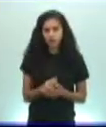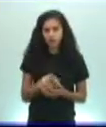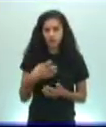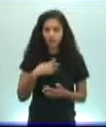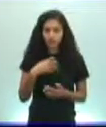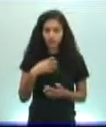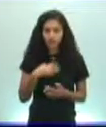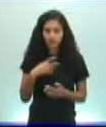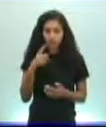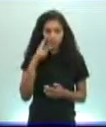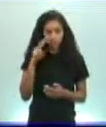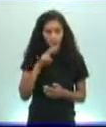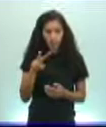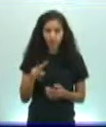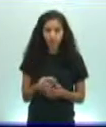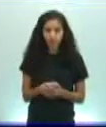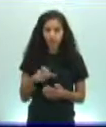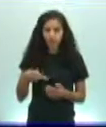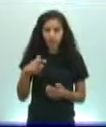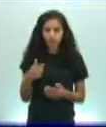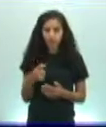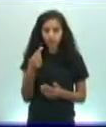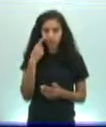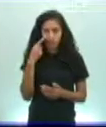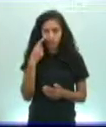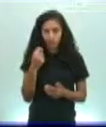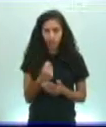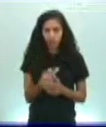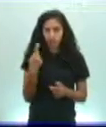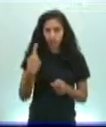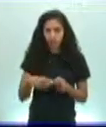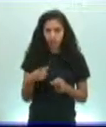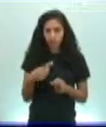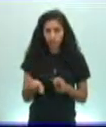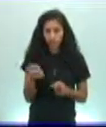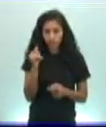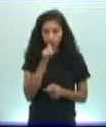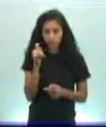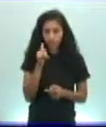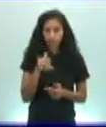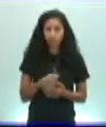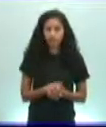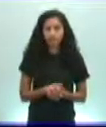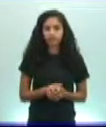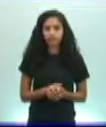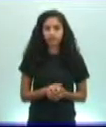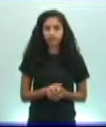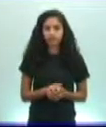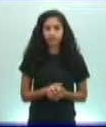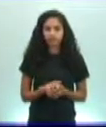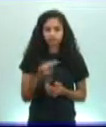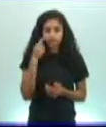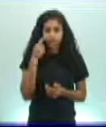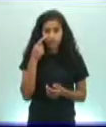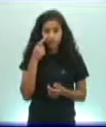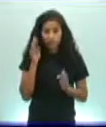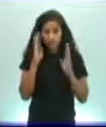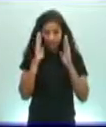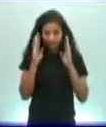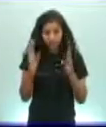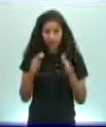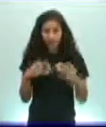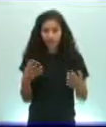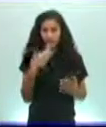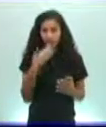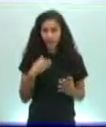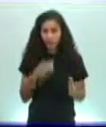estaremos encontrando cuando veamos el siguiente video. Vamos a centrar nuestra atención en